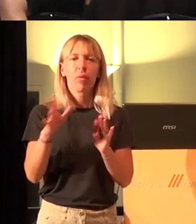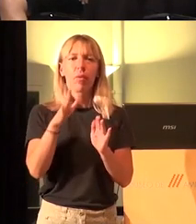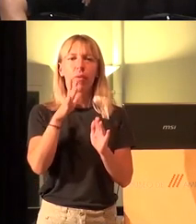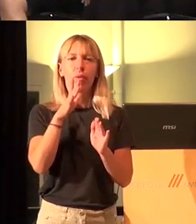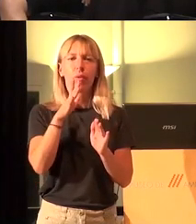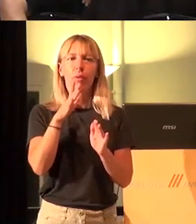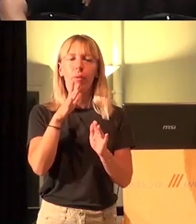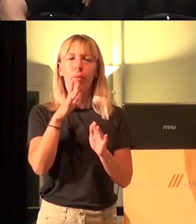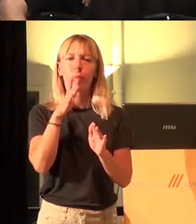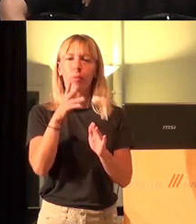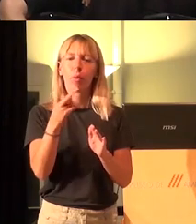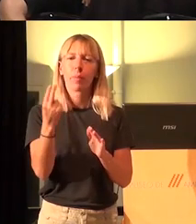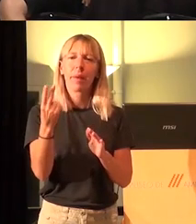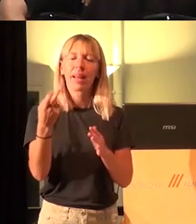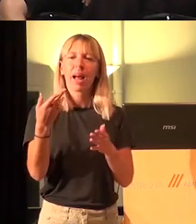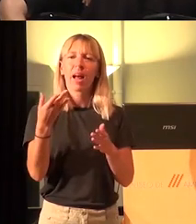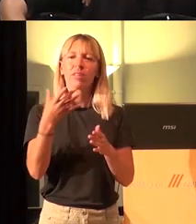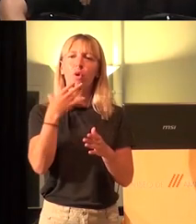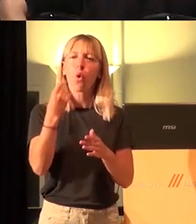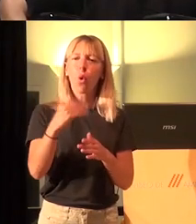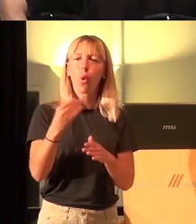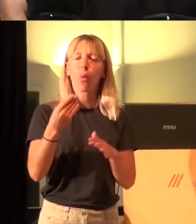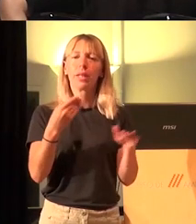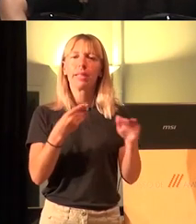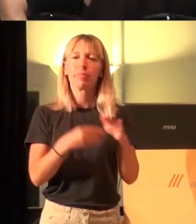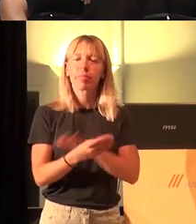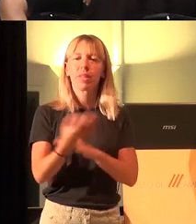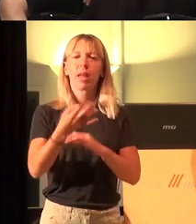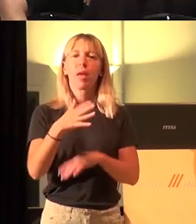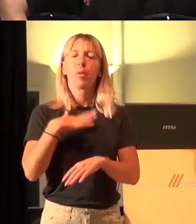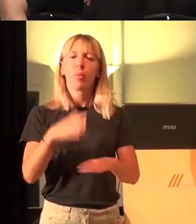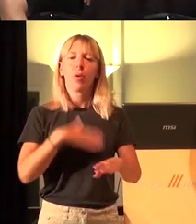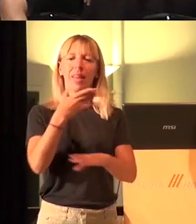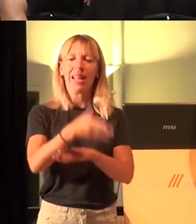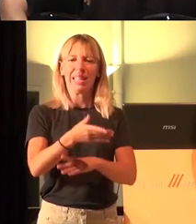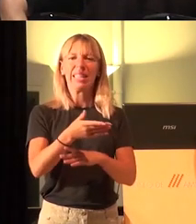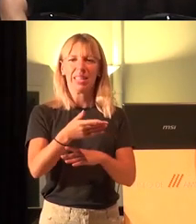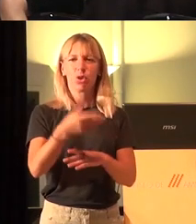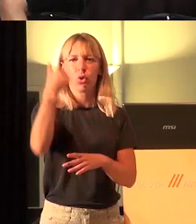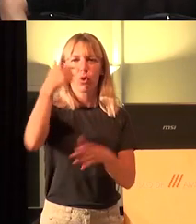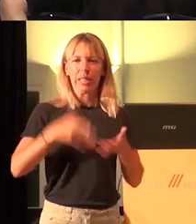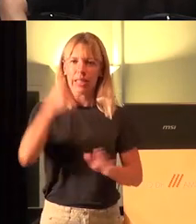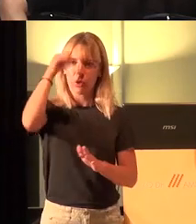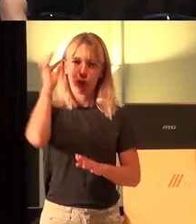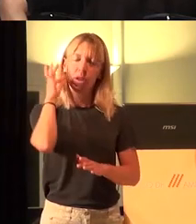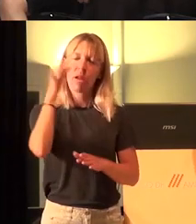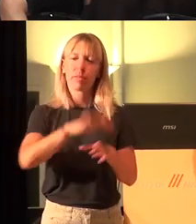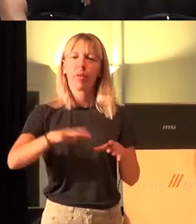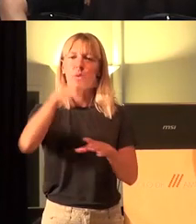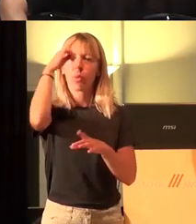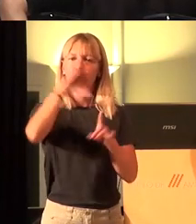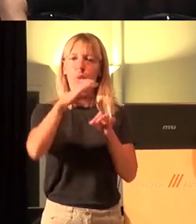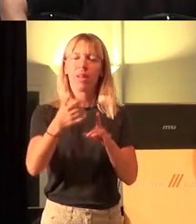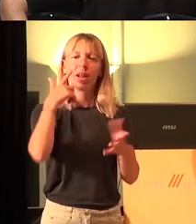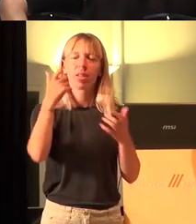esas jóvenes progenitoras que os hablábamos antes, que puedan acercarse con sus hijos y con sus hijas a espacios culturales y